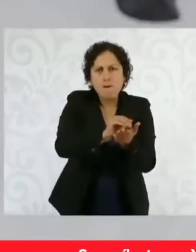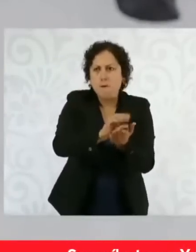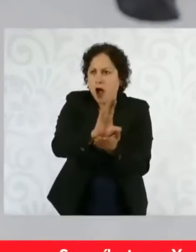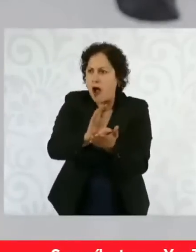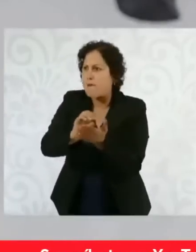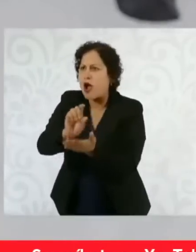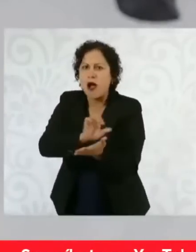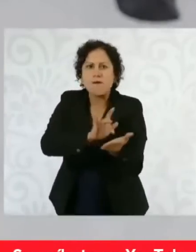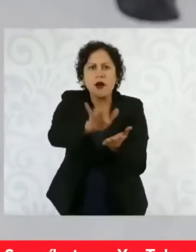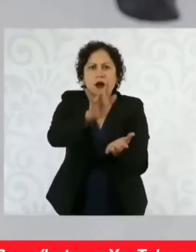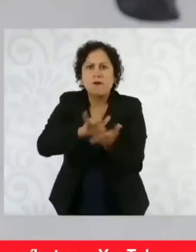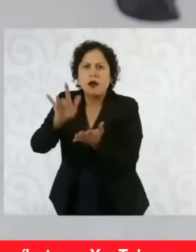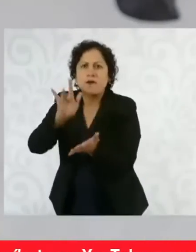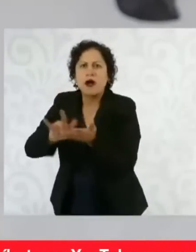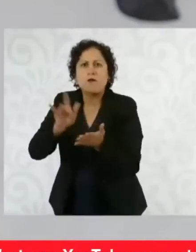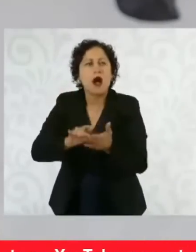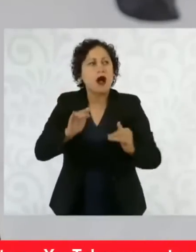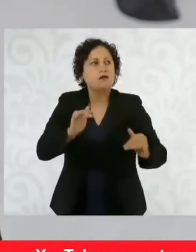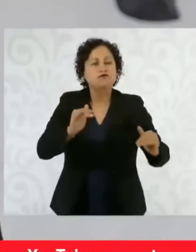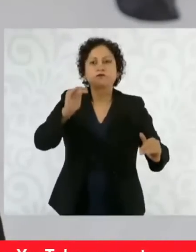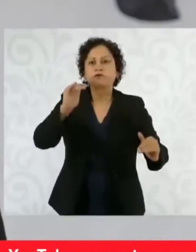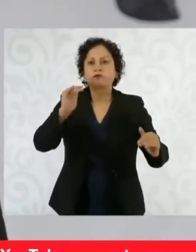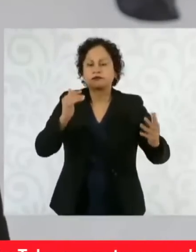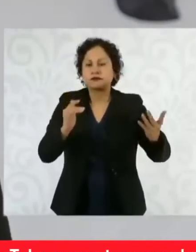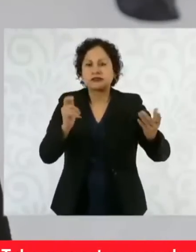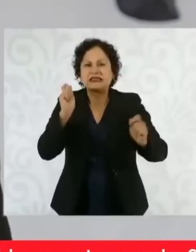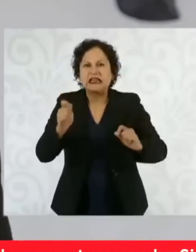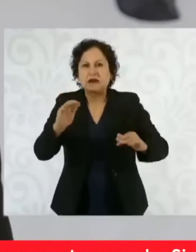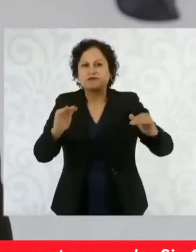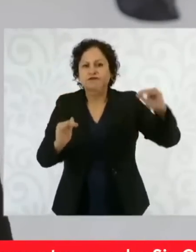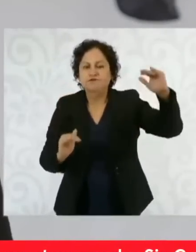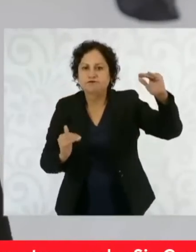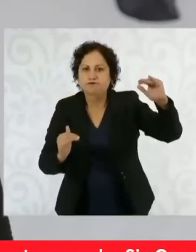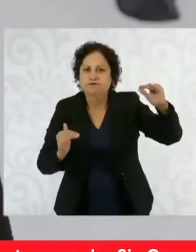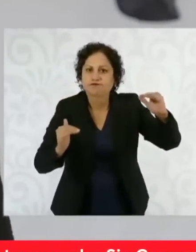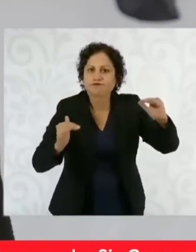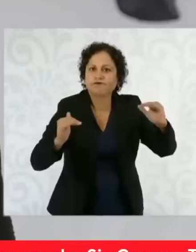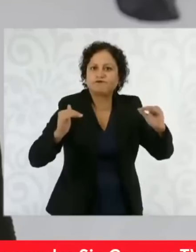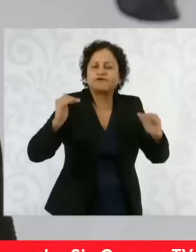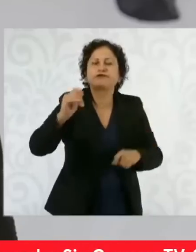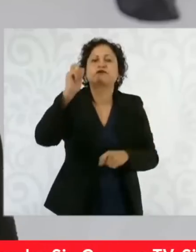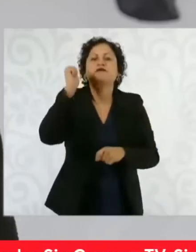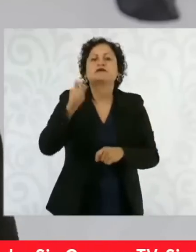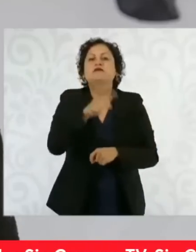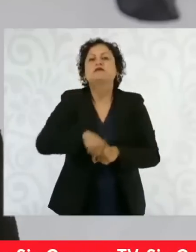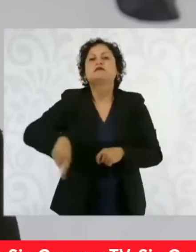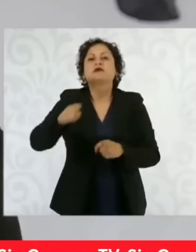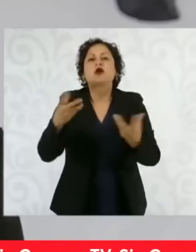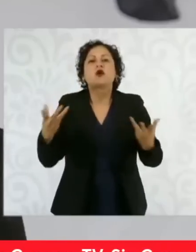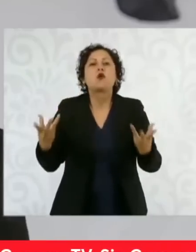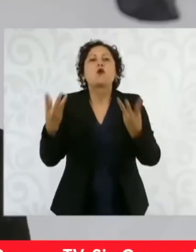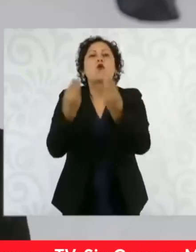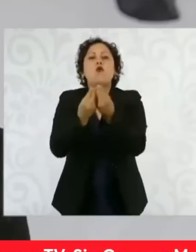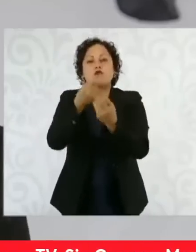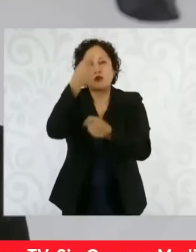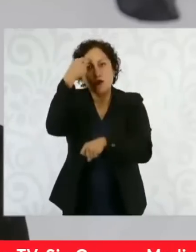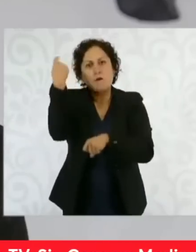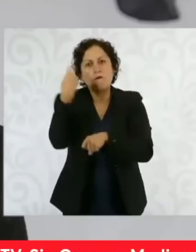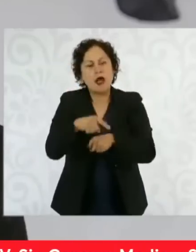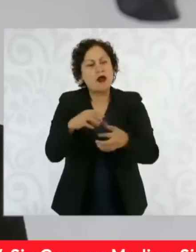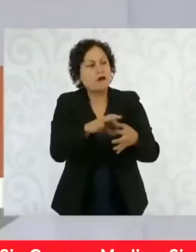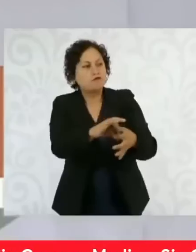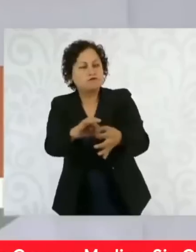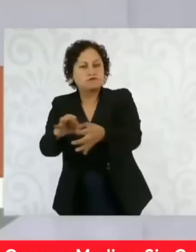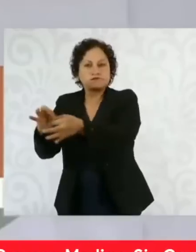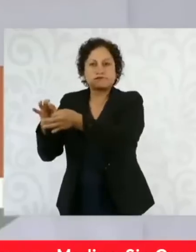las desigualdades y hay una ruta de desarrollo con prosperidad compartida para nuestro país.